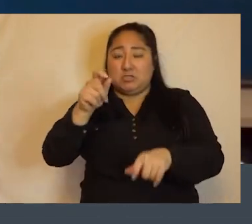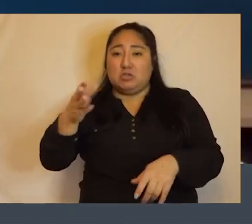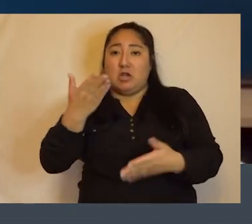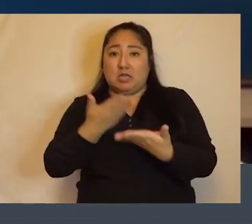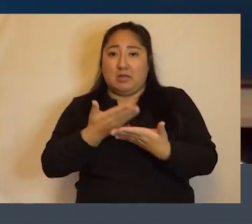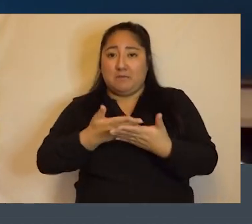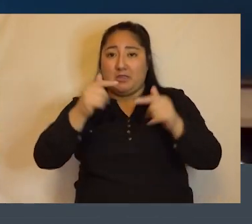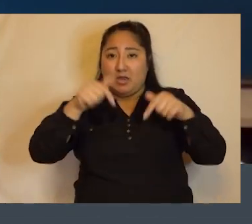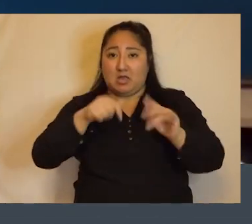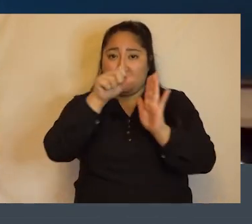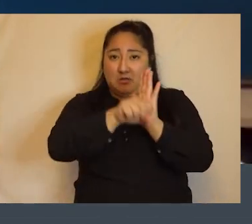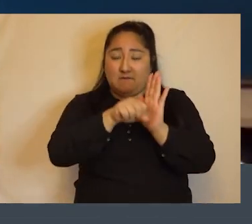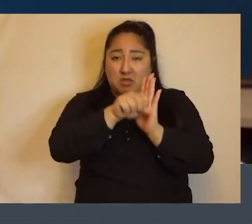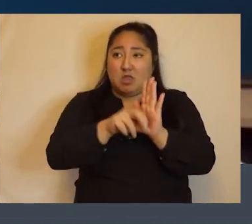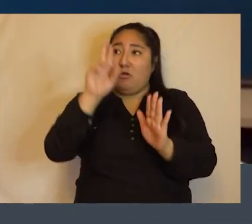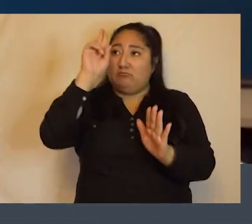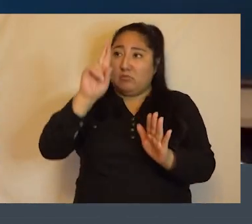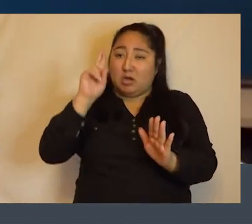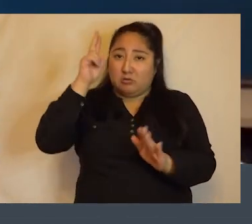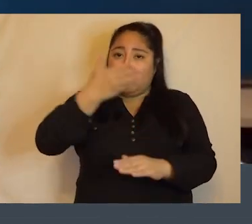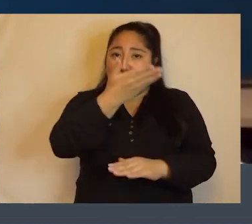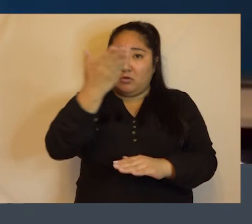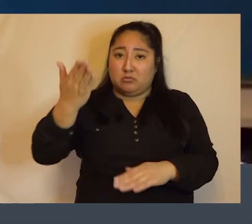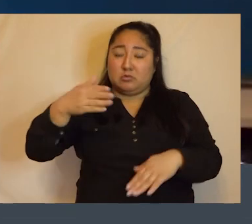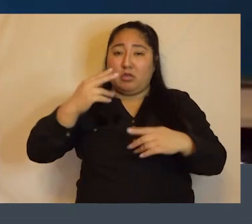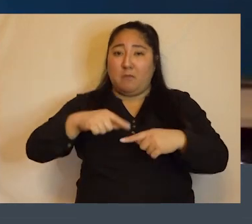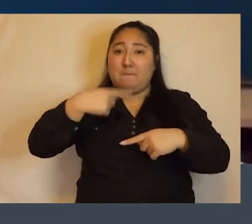Para quienes nos están pidiendo también este video, les recordamos